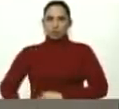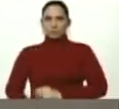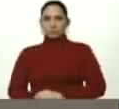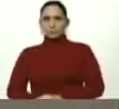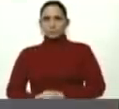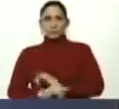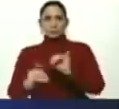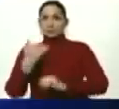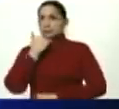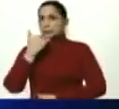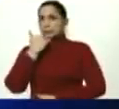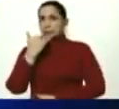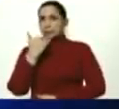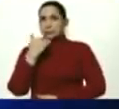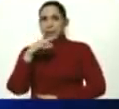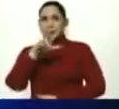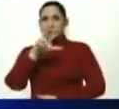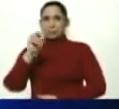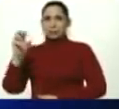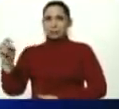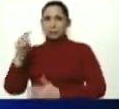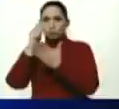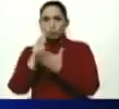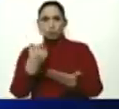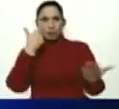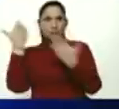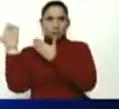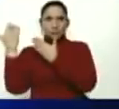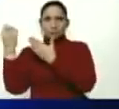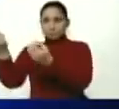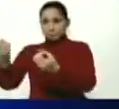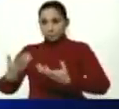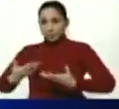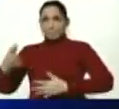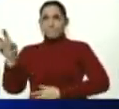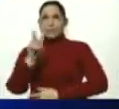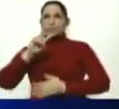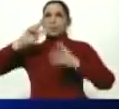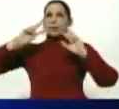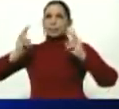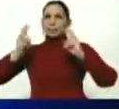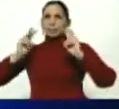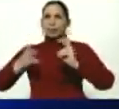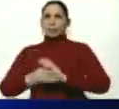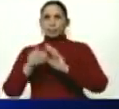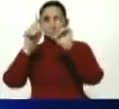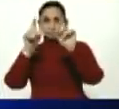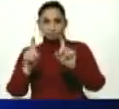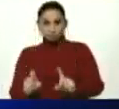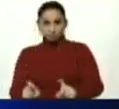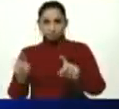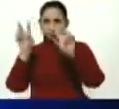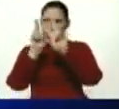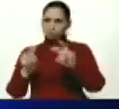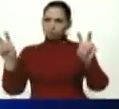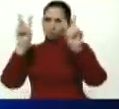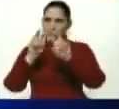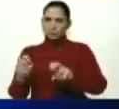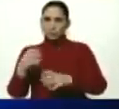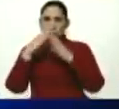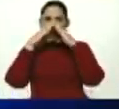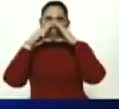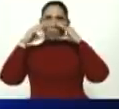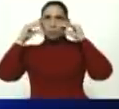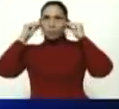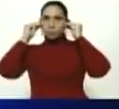son cerca de 300 toneladas que ha recibido Venezuela en materia de pruebas diagnósticas, de